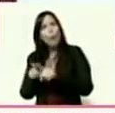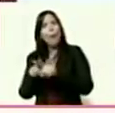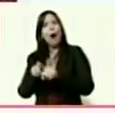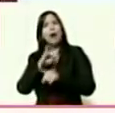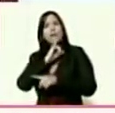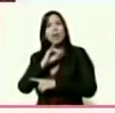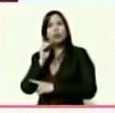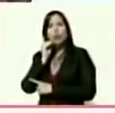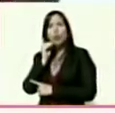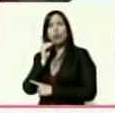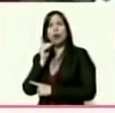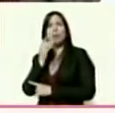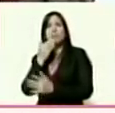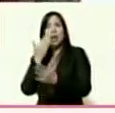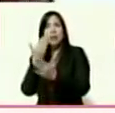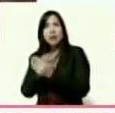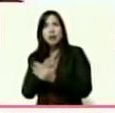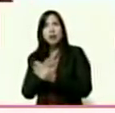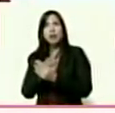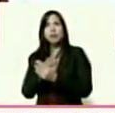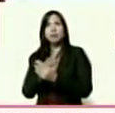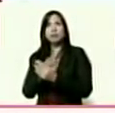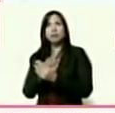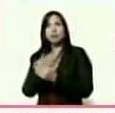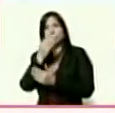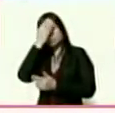señora... Merlano se la pidió